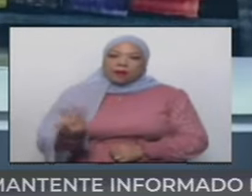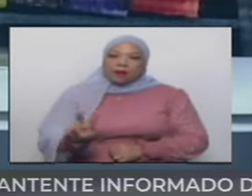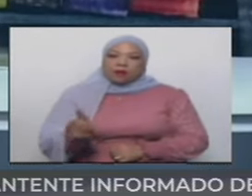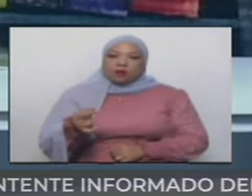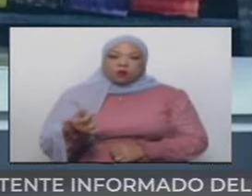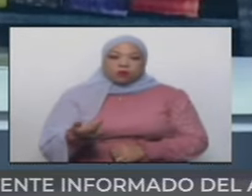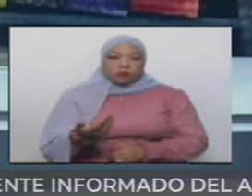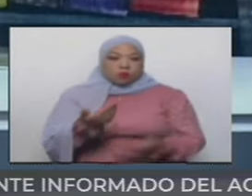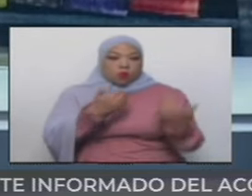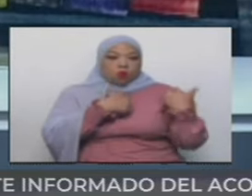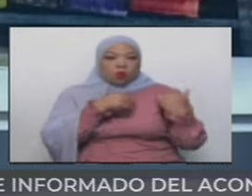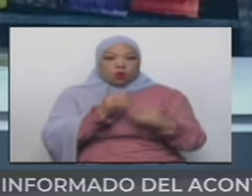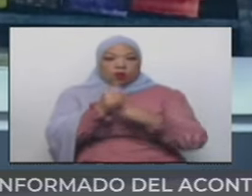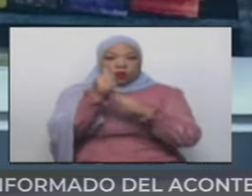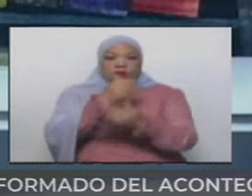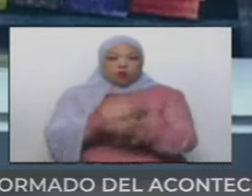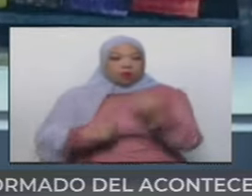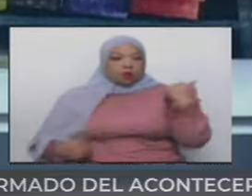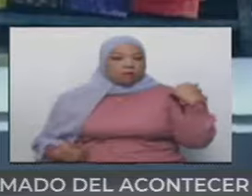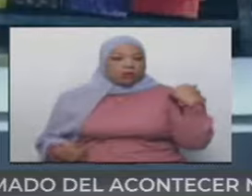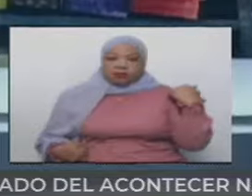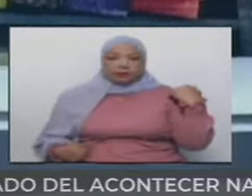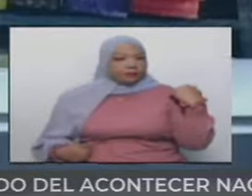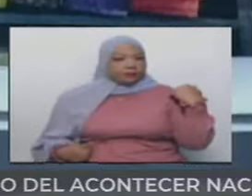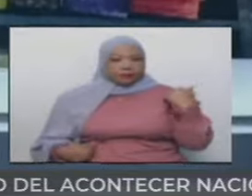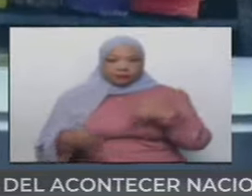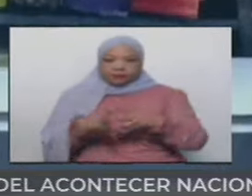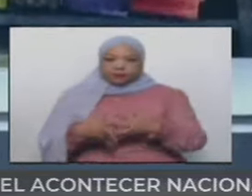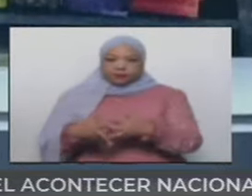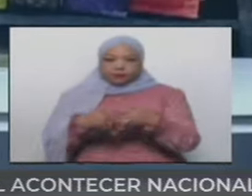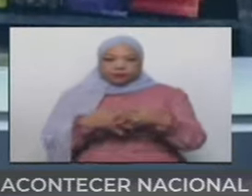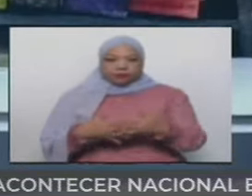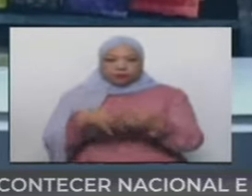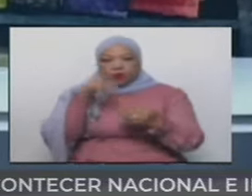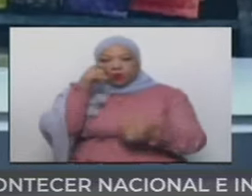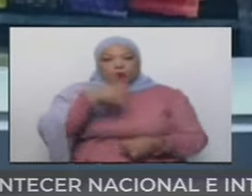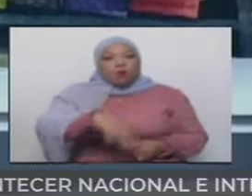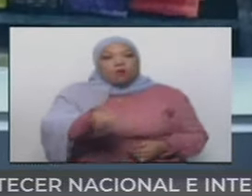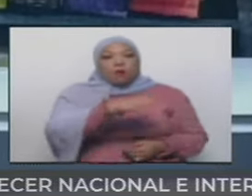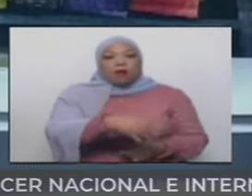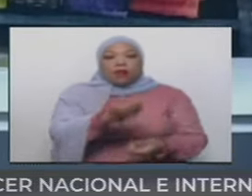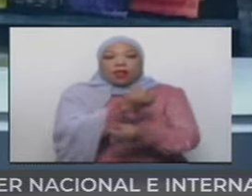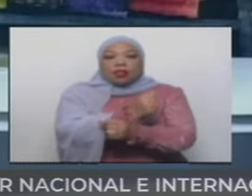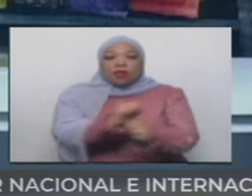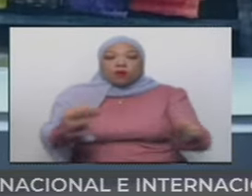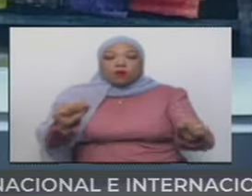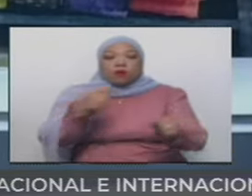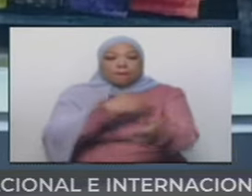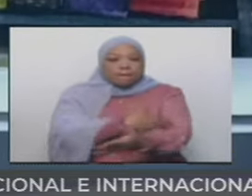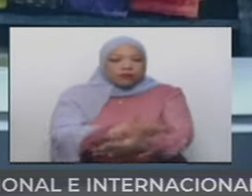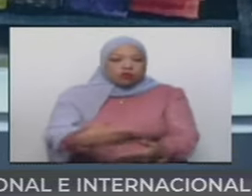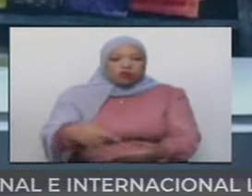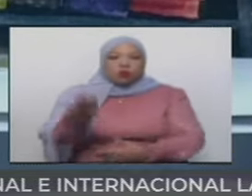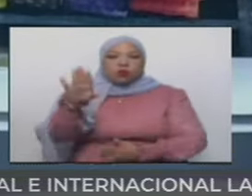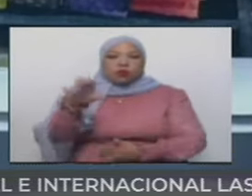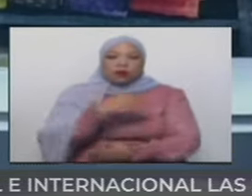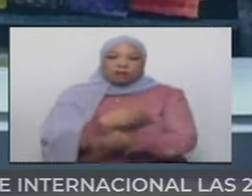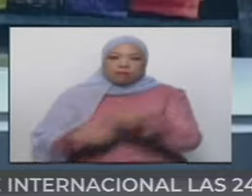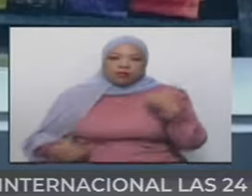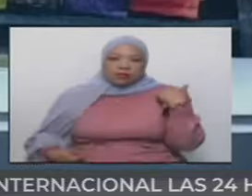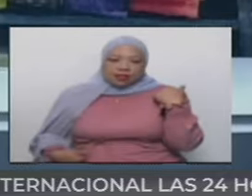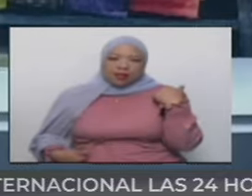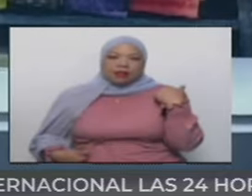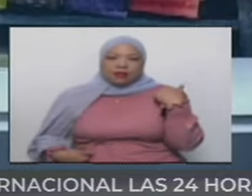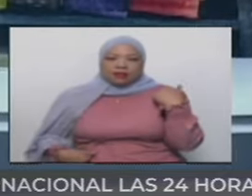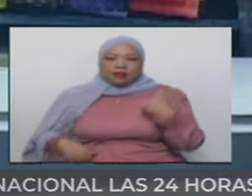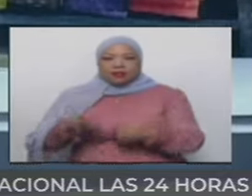rey ni el presidente del imperio. El soberano es el pueblo que por millones va a estar en la calle juramentando a su presidente. 10